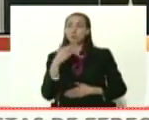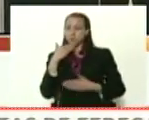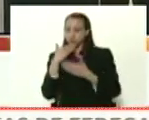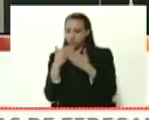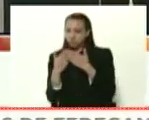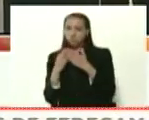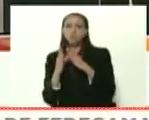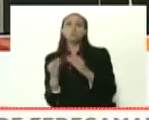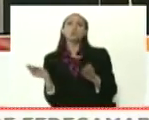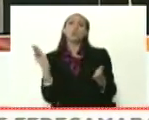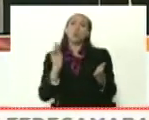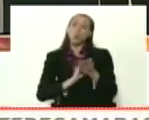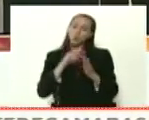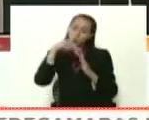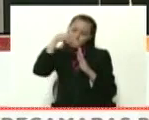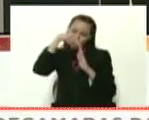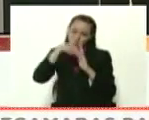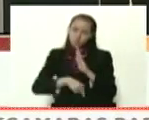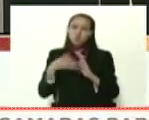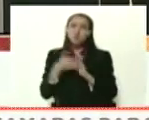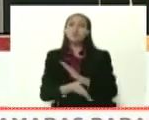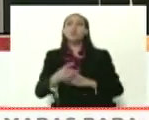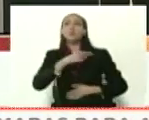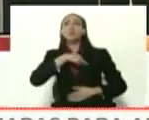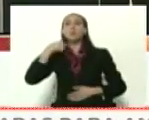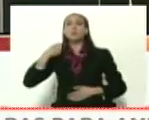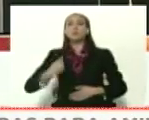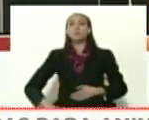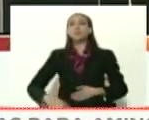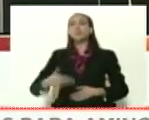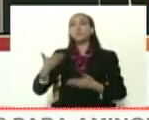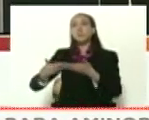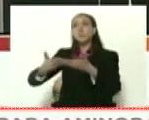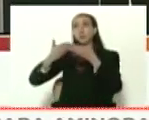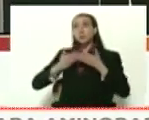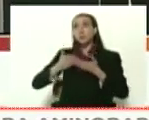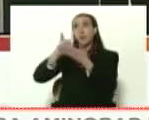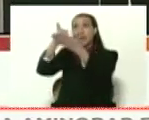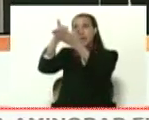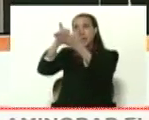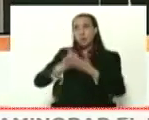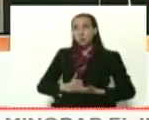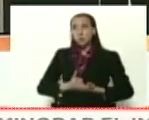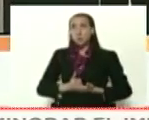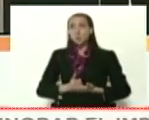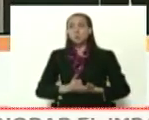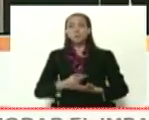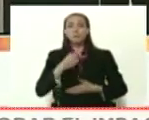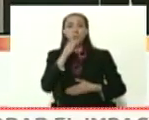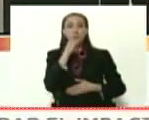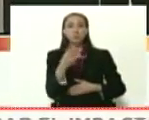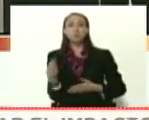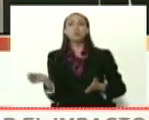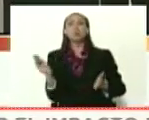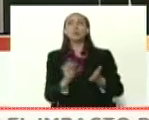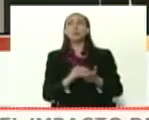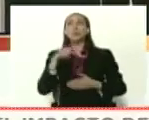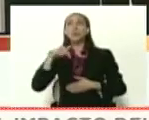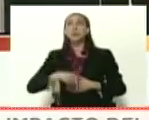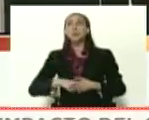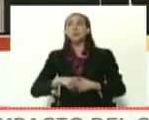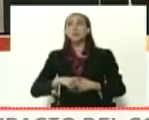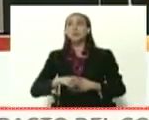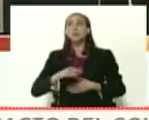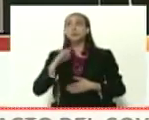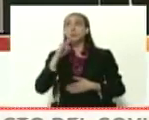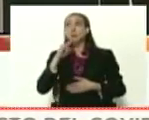agradecer nuevamente, profundamente, a la República Popular China por la asistencia técnica. Queremos informar igualmente que este día lunes